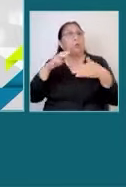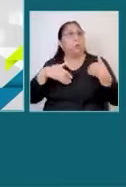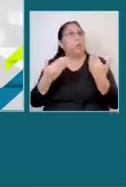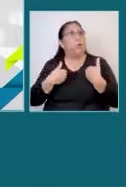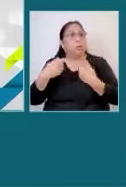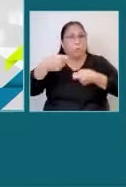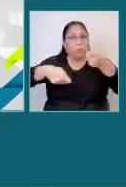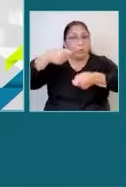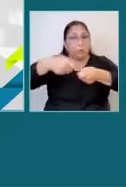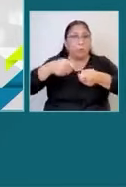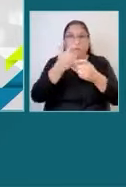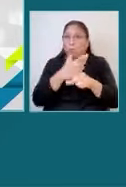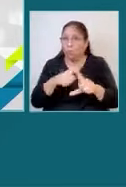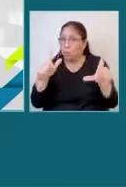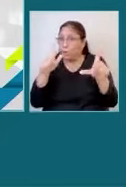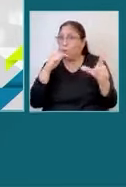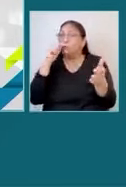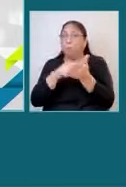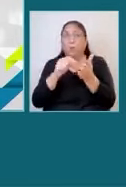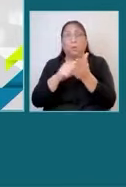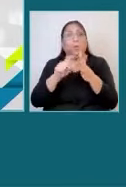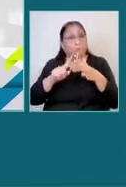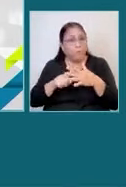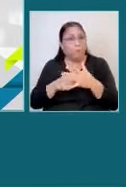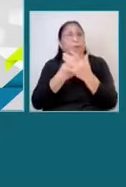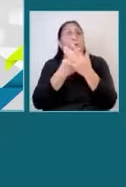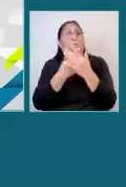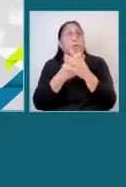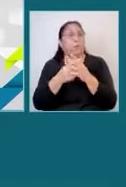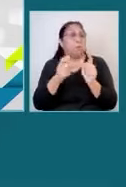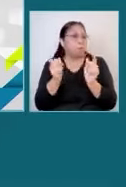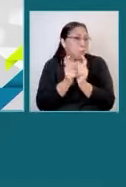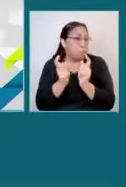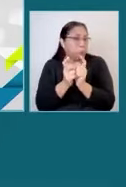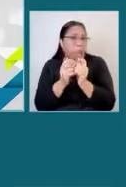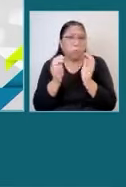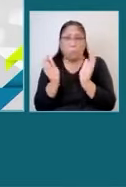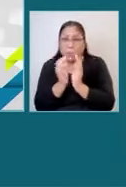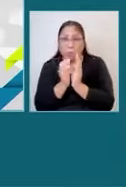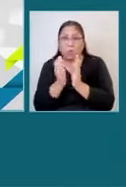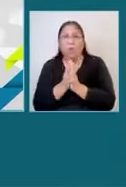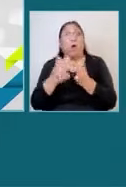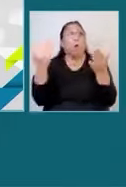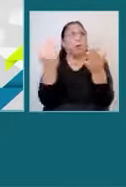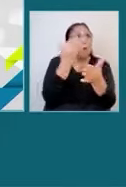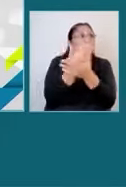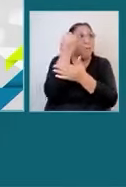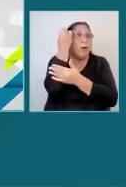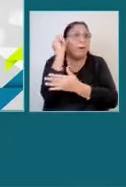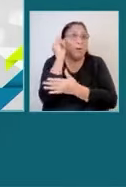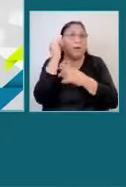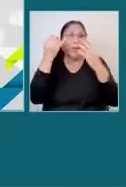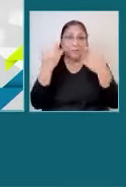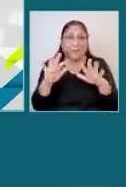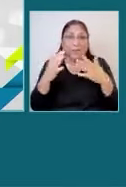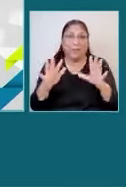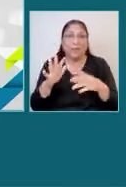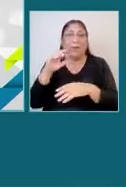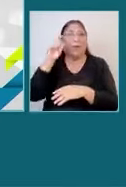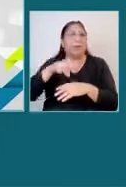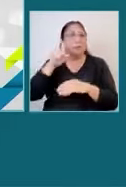financiamiento disponible desde que tienen un producto mínimo viable, hasta que tienen un producto innovador, hasta que ya es necesario